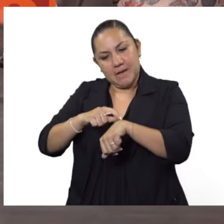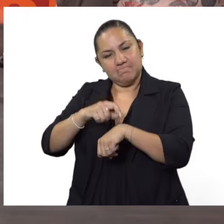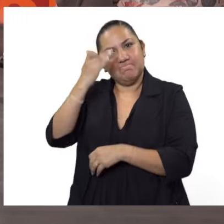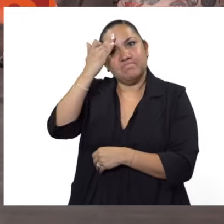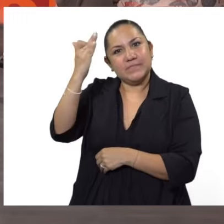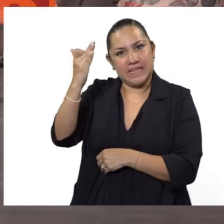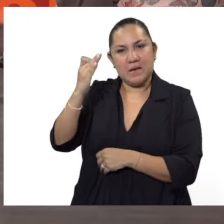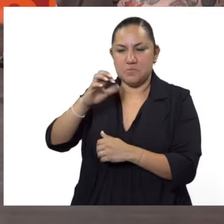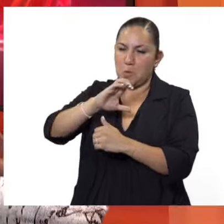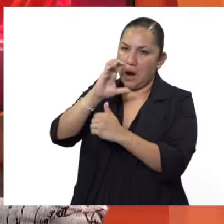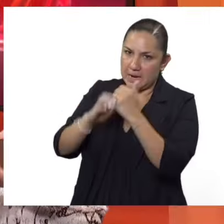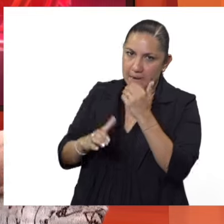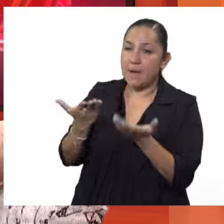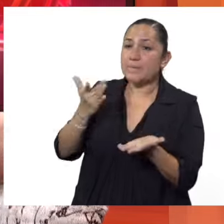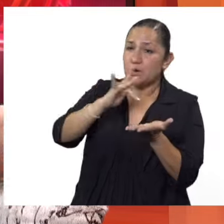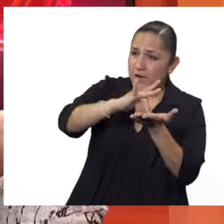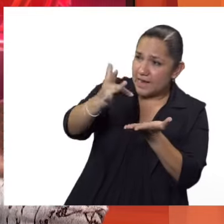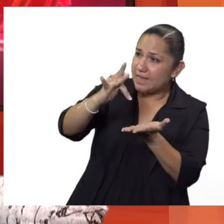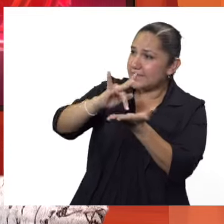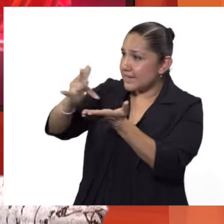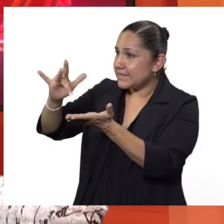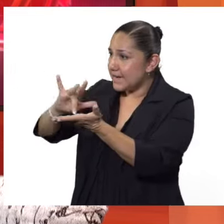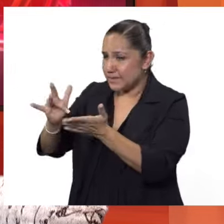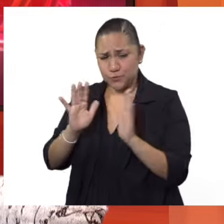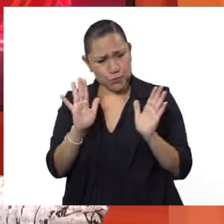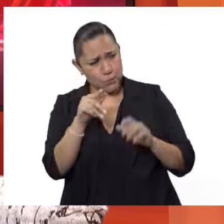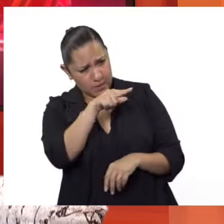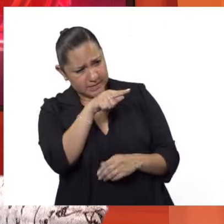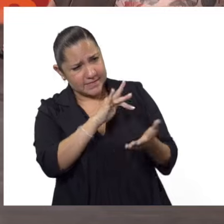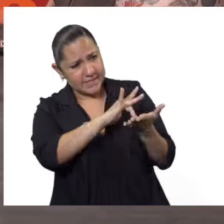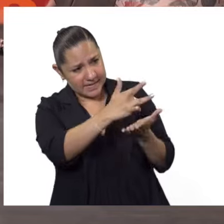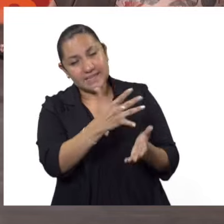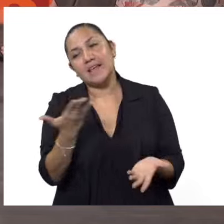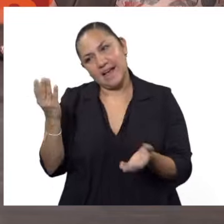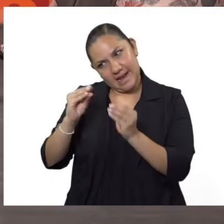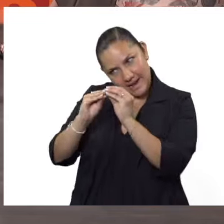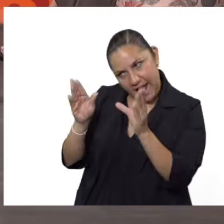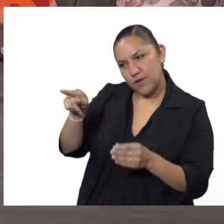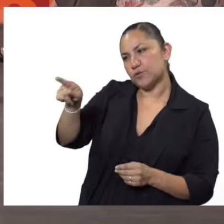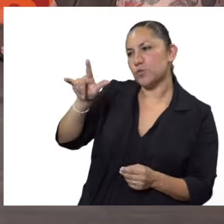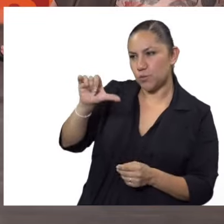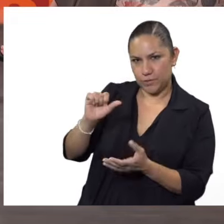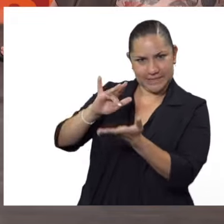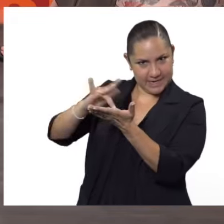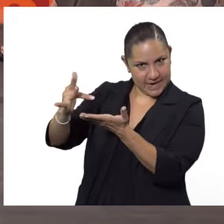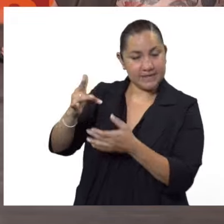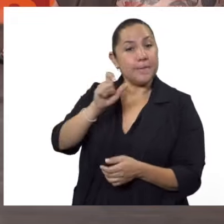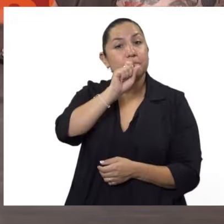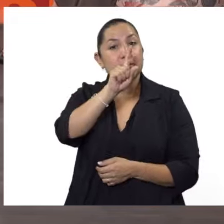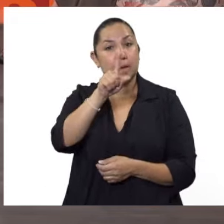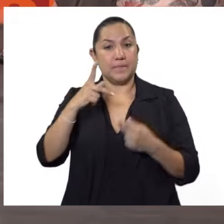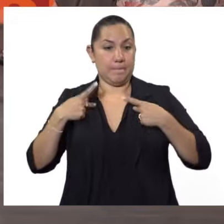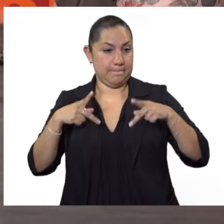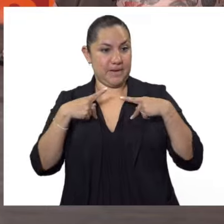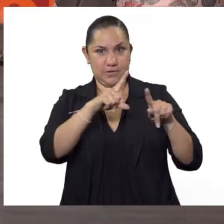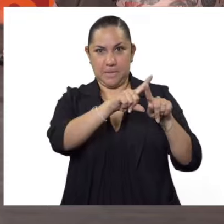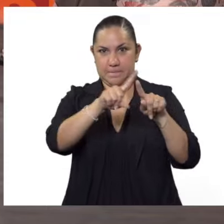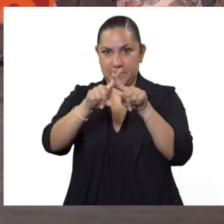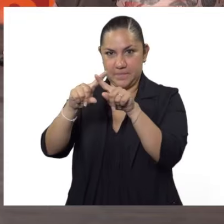desgraciadamente ha llegado el tiempo de despedirnos Gracias ru Gracias por